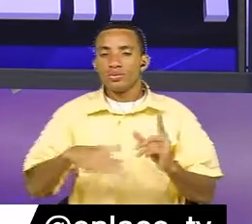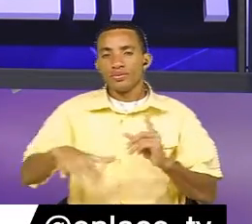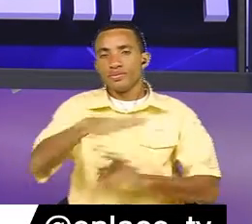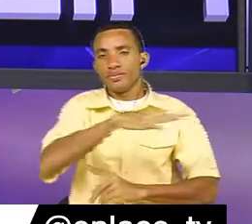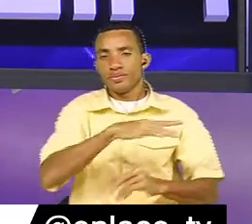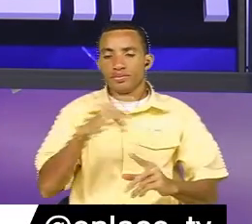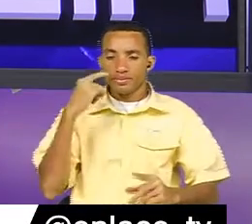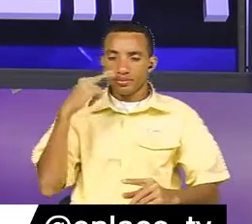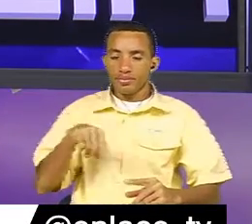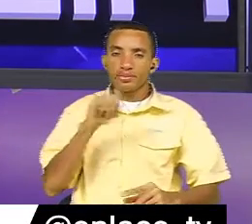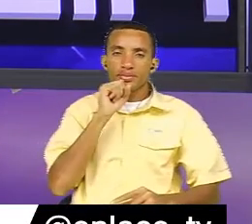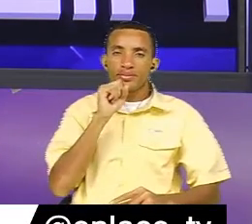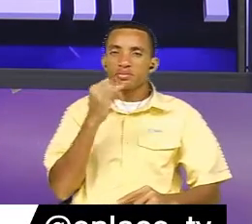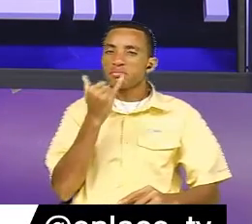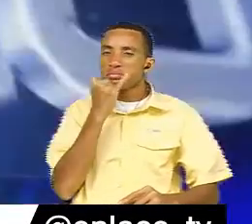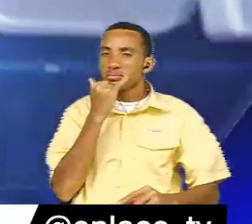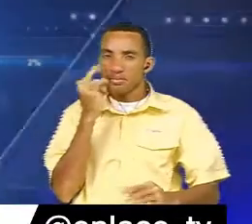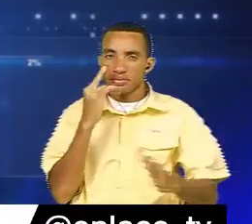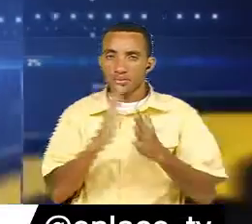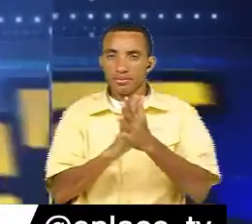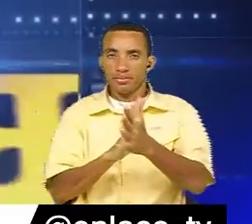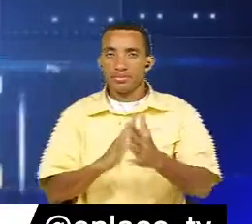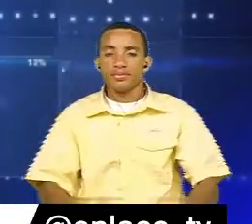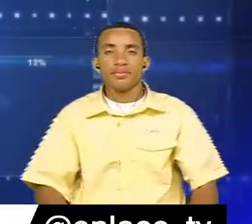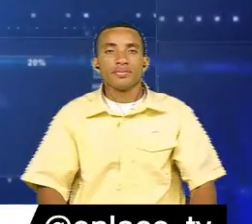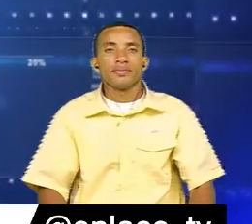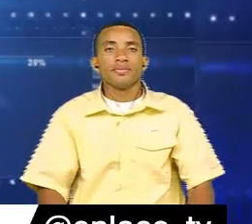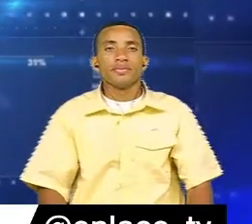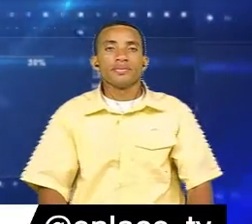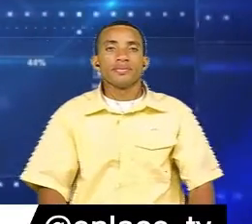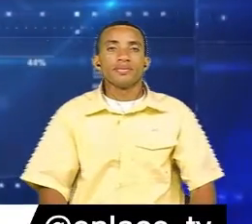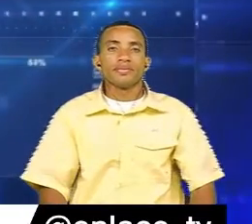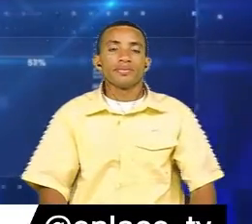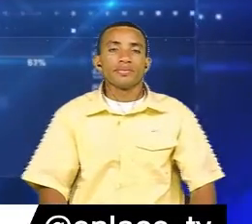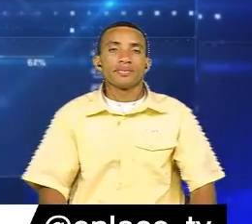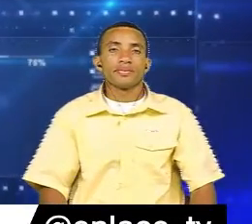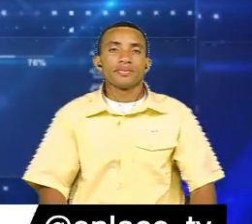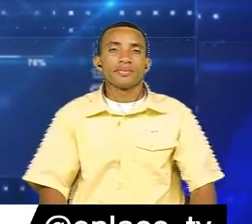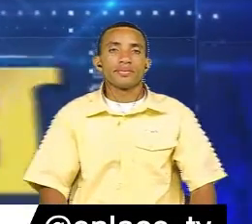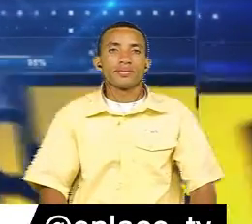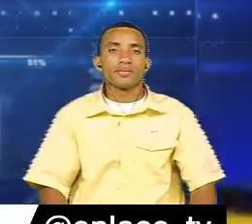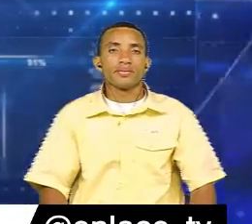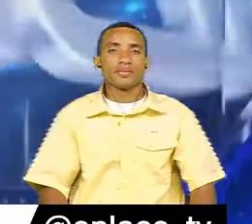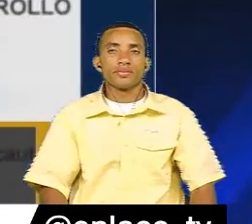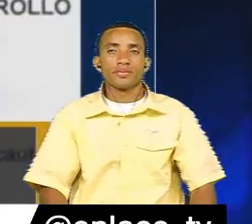en Barrancabermeja y la región.